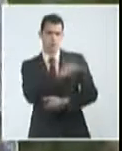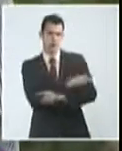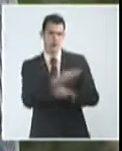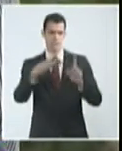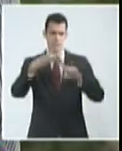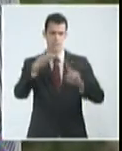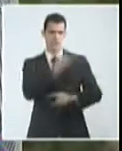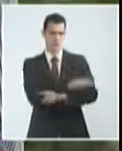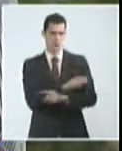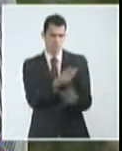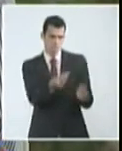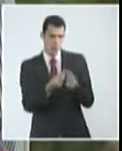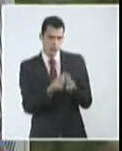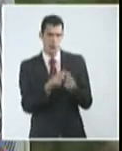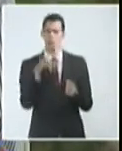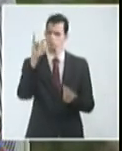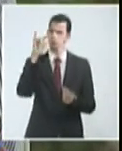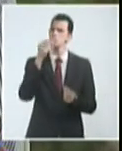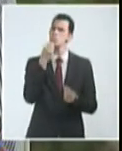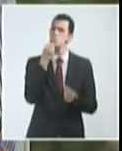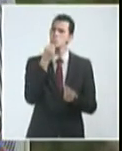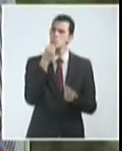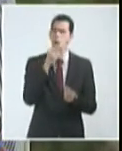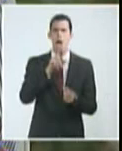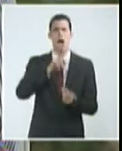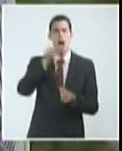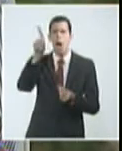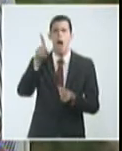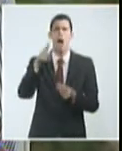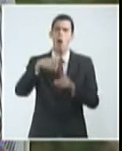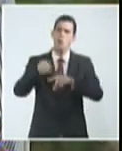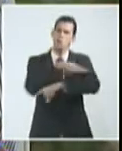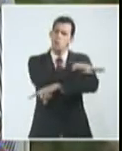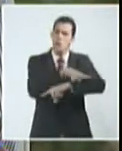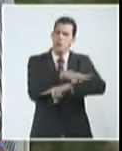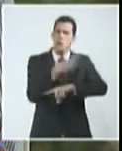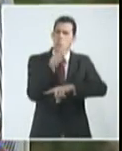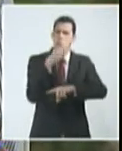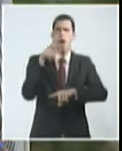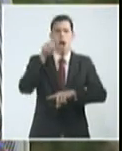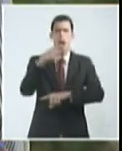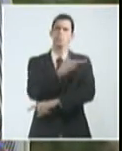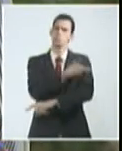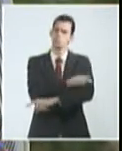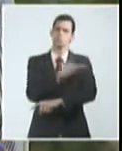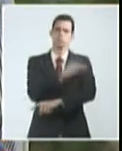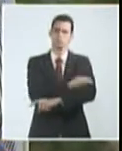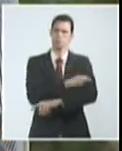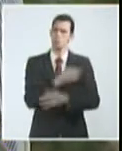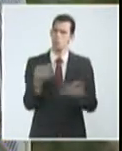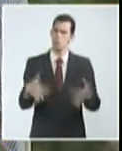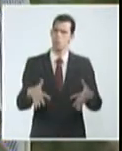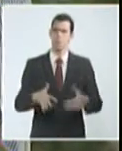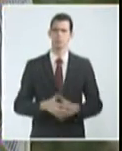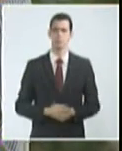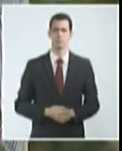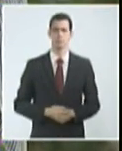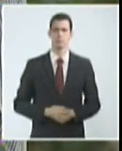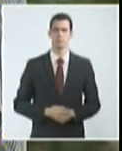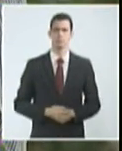todo el método y con toda la posibilidad de su seguimiento. De hecho, ya nos han anunciado que hay grupos de turistas que vienen precisamente